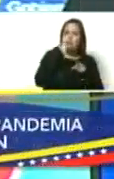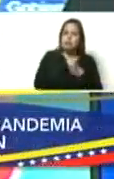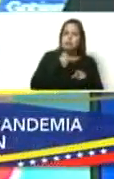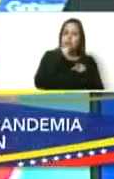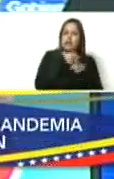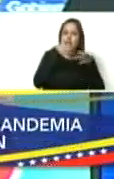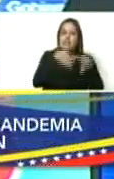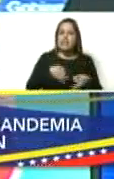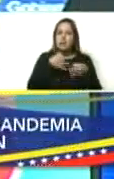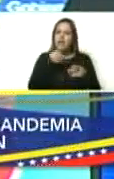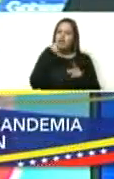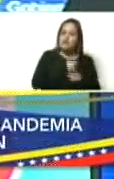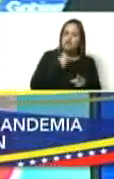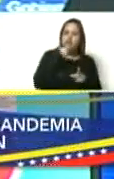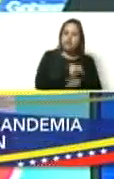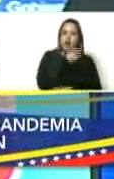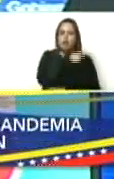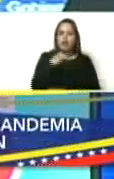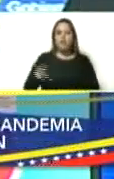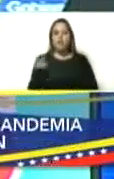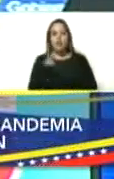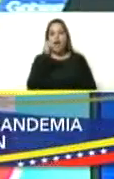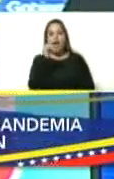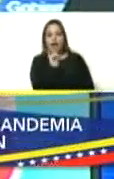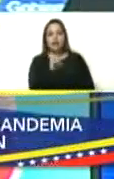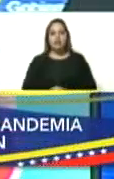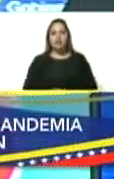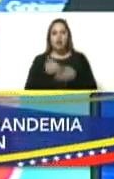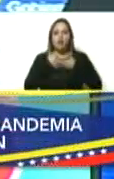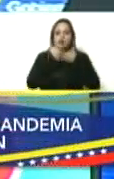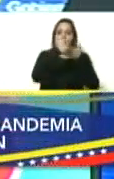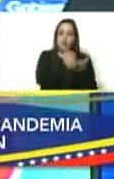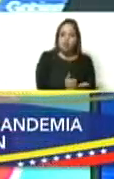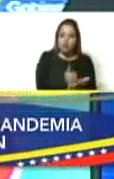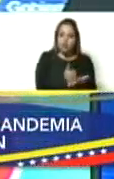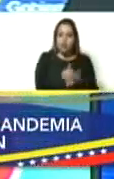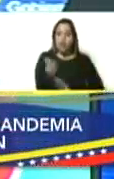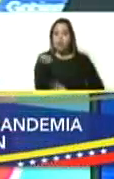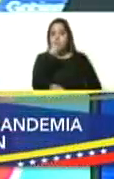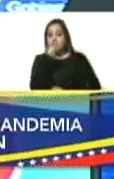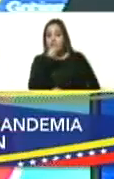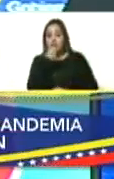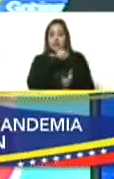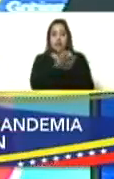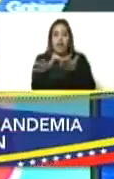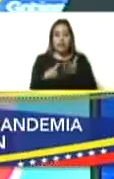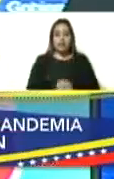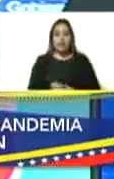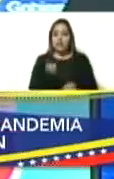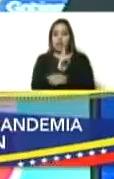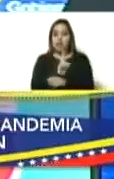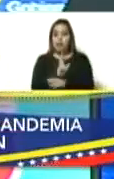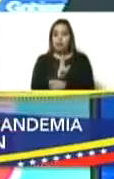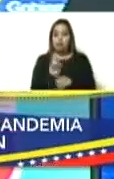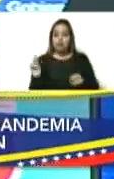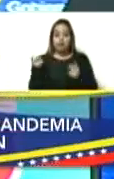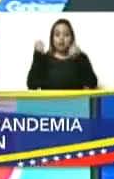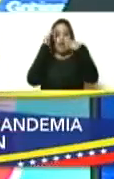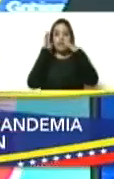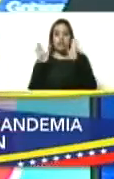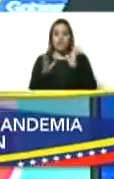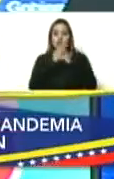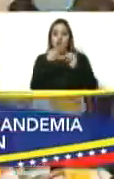siempre en todas las etapas el pueblo de Venezuela contó con su asistencia y su medicina gratuita y a tiempo para atender todos